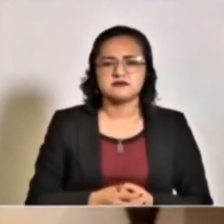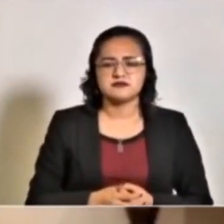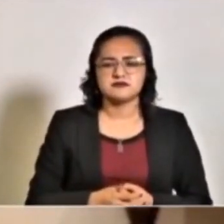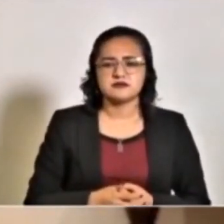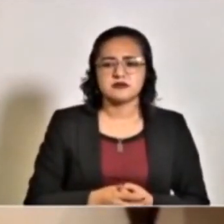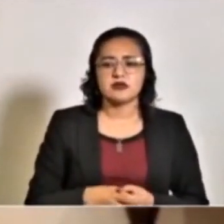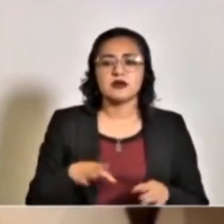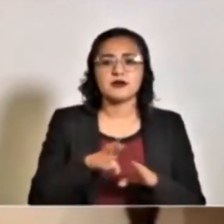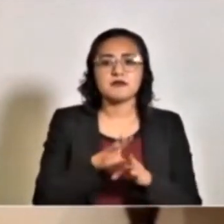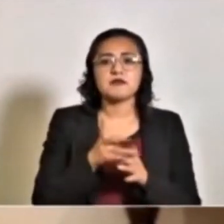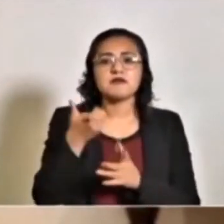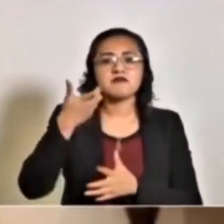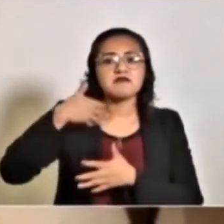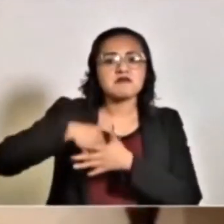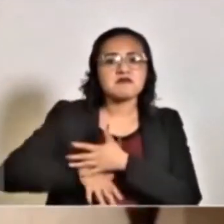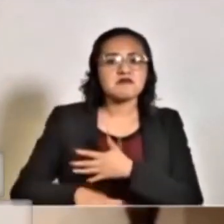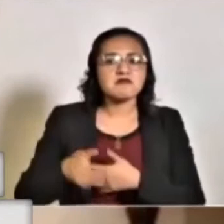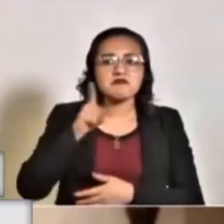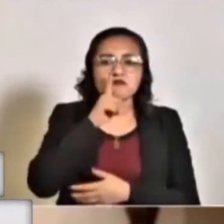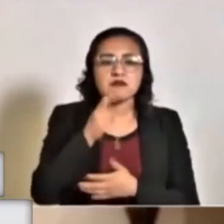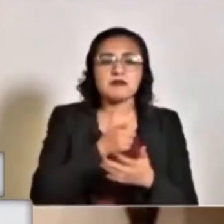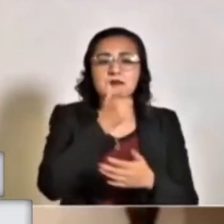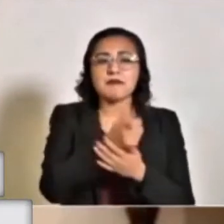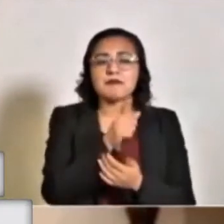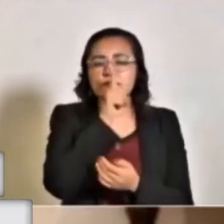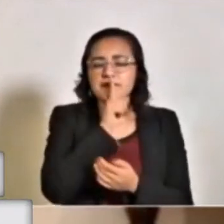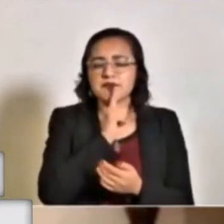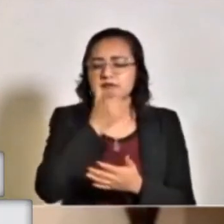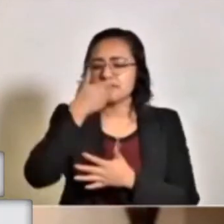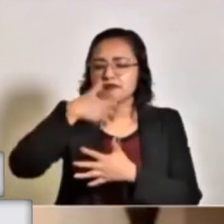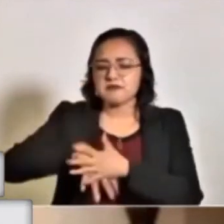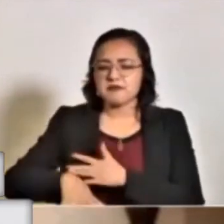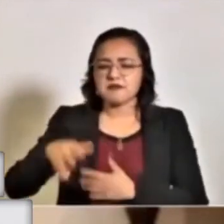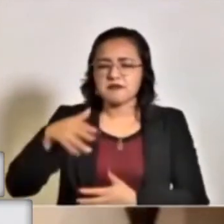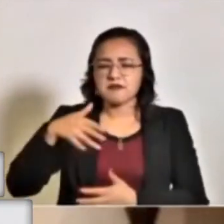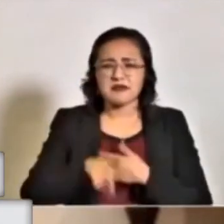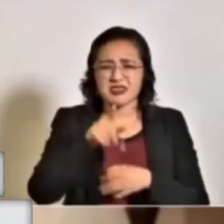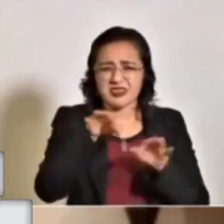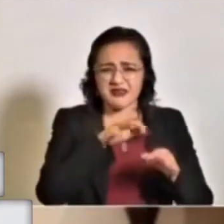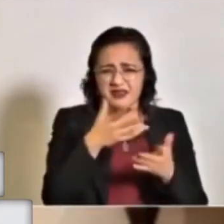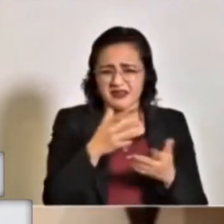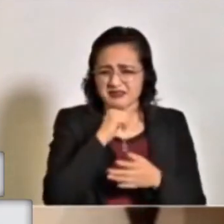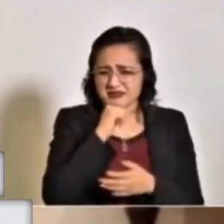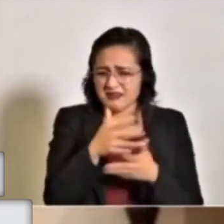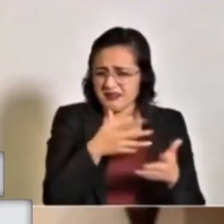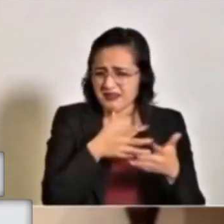se han quedado con el dinero de acciones que nunca hicieron